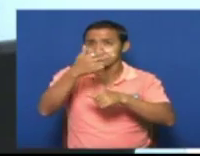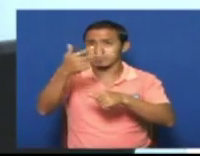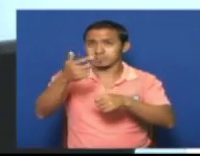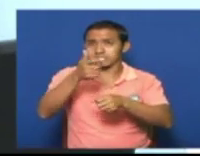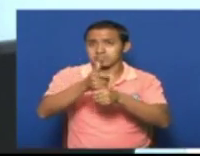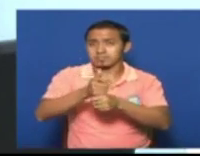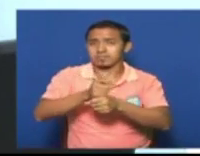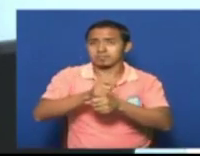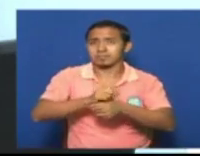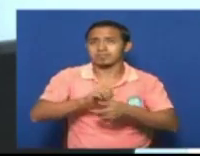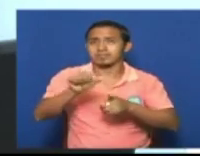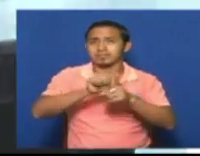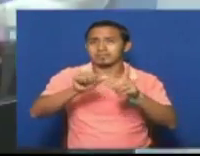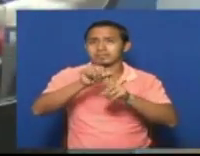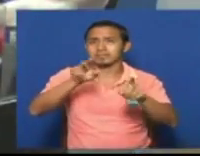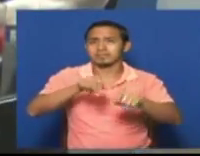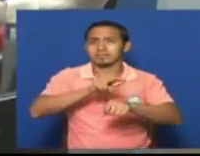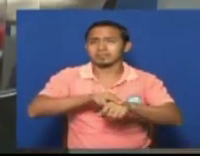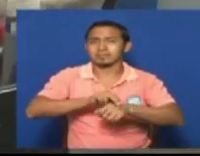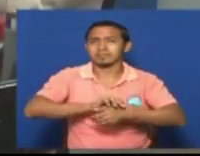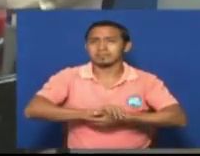98 el canal parlamentario